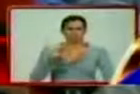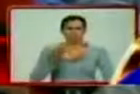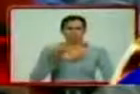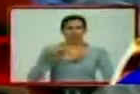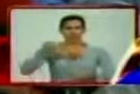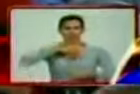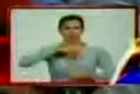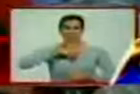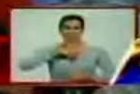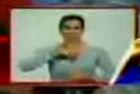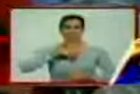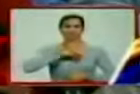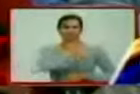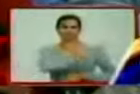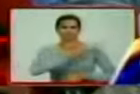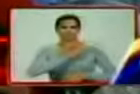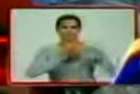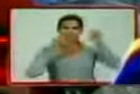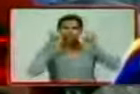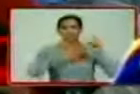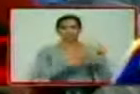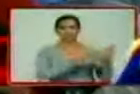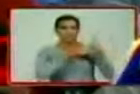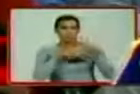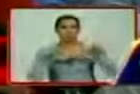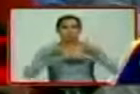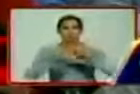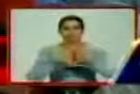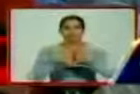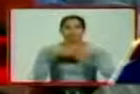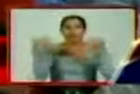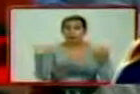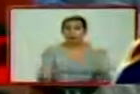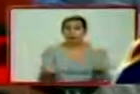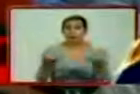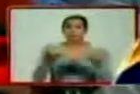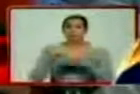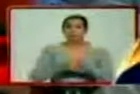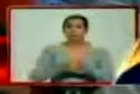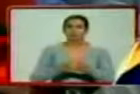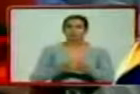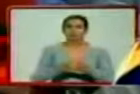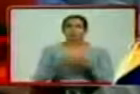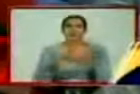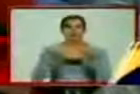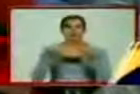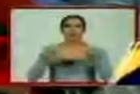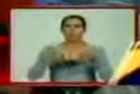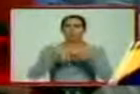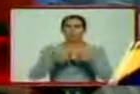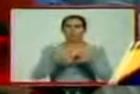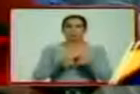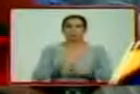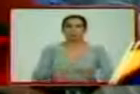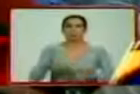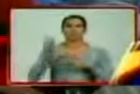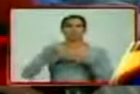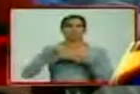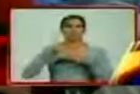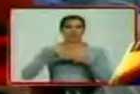nos ha transmitido el presidente Chávez. Y desde ya estamos cumpliendo las tareas,